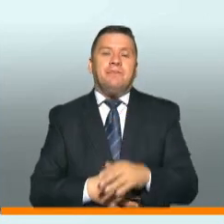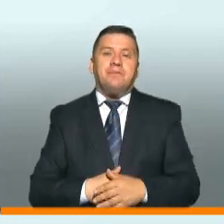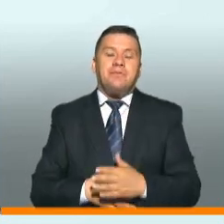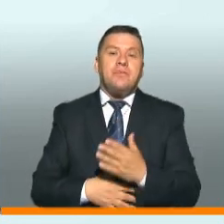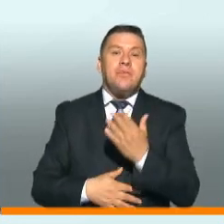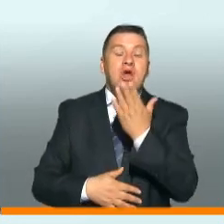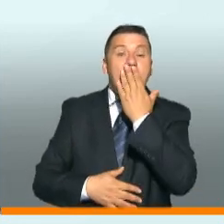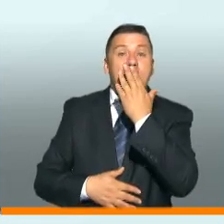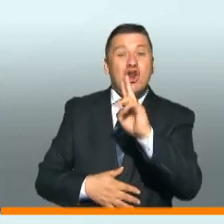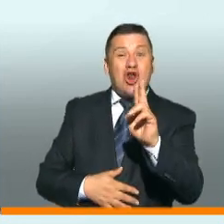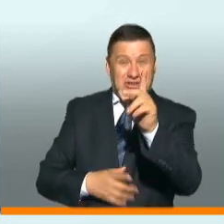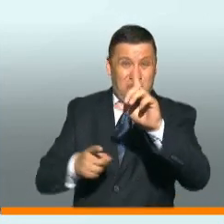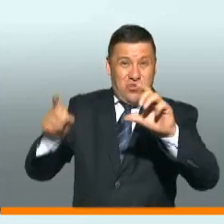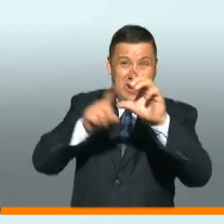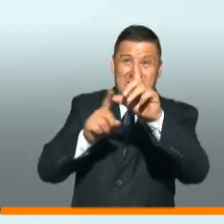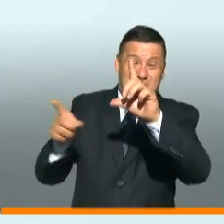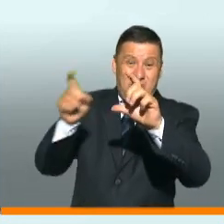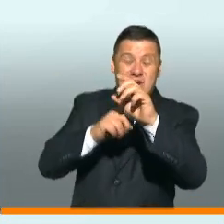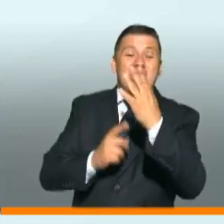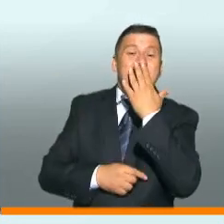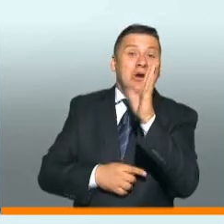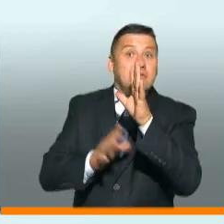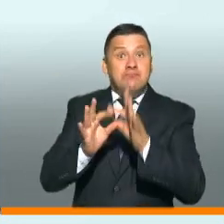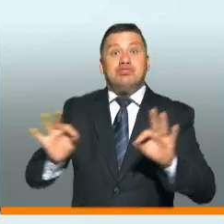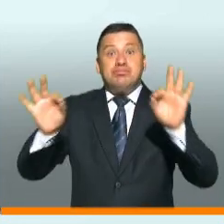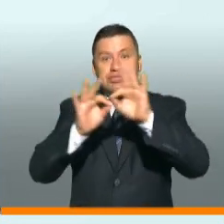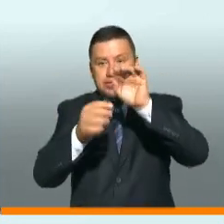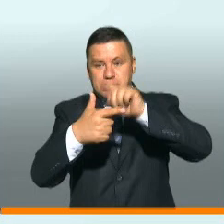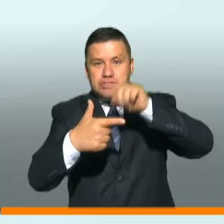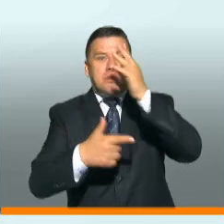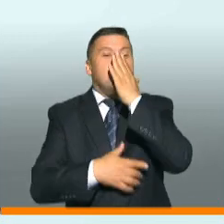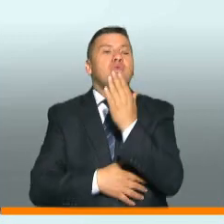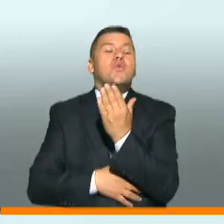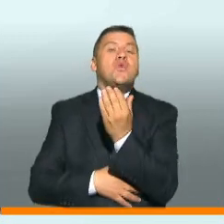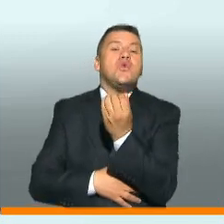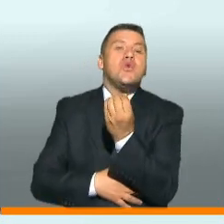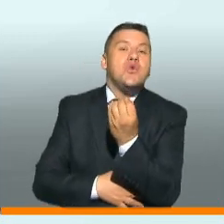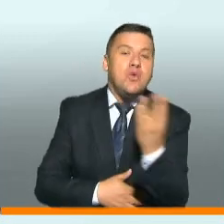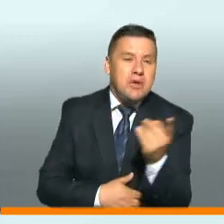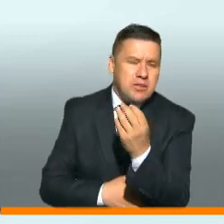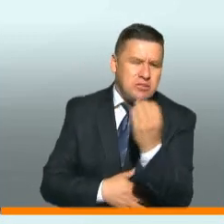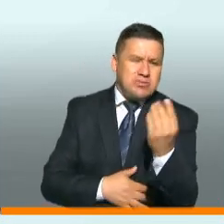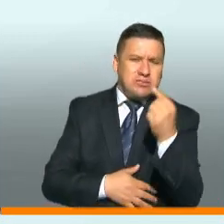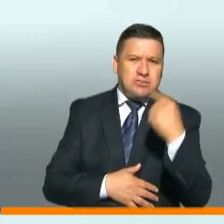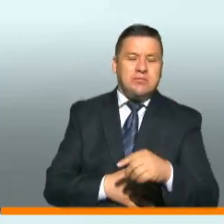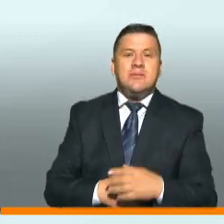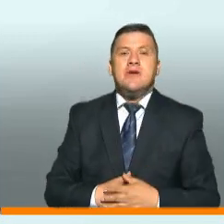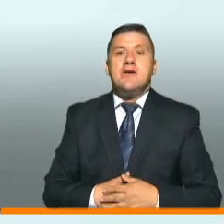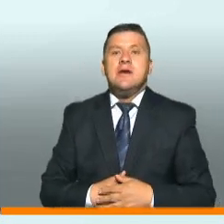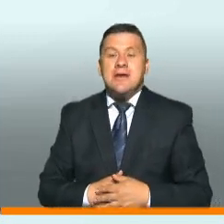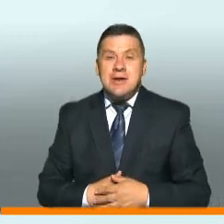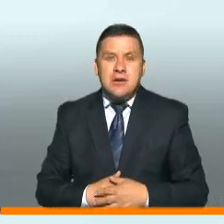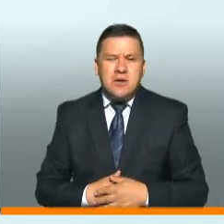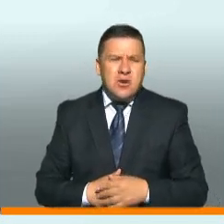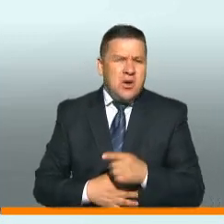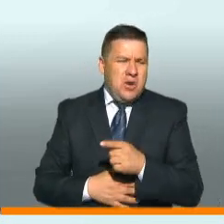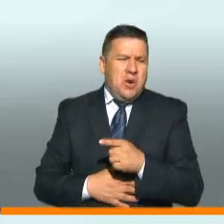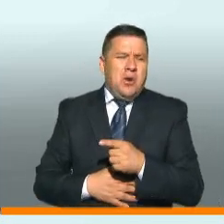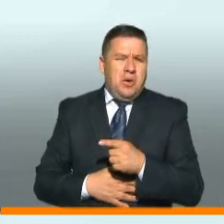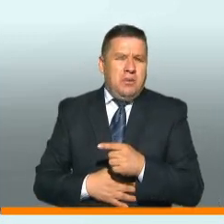otra ciudad que presenta un pico importante en el número de casos, con